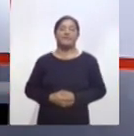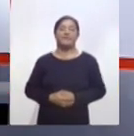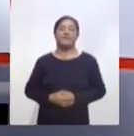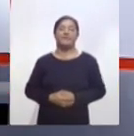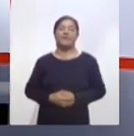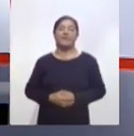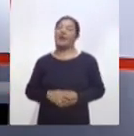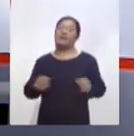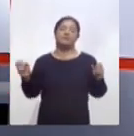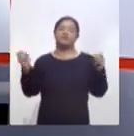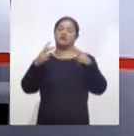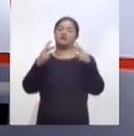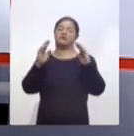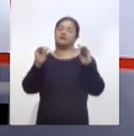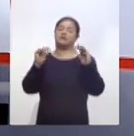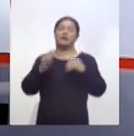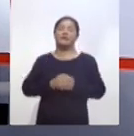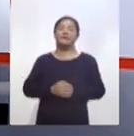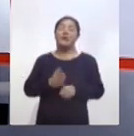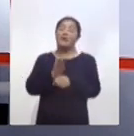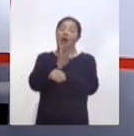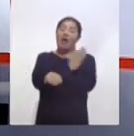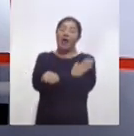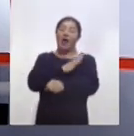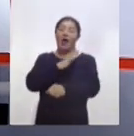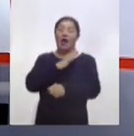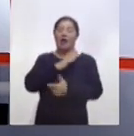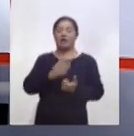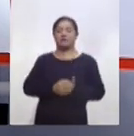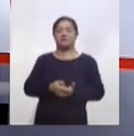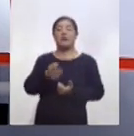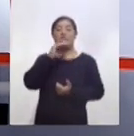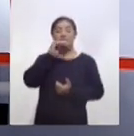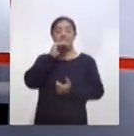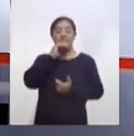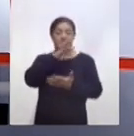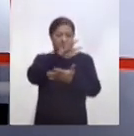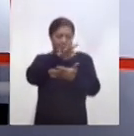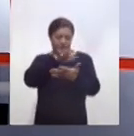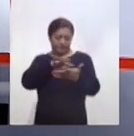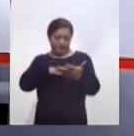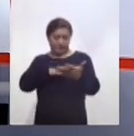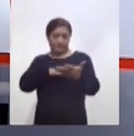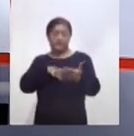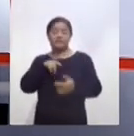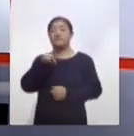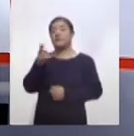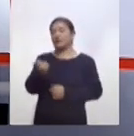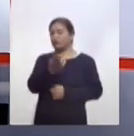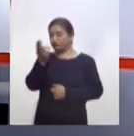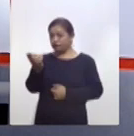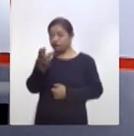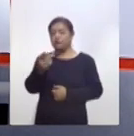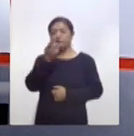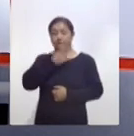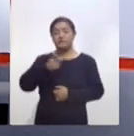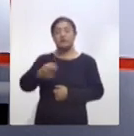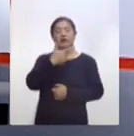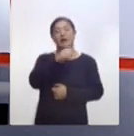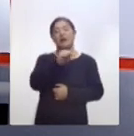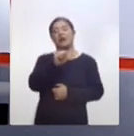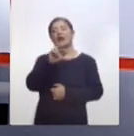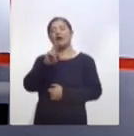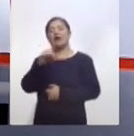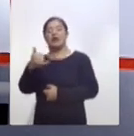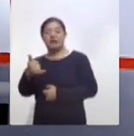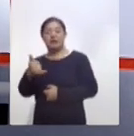Y mire, ya nos vamos, pero antes, mire, tengo varios comentarios de usted. Nos dice Gary Mendoza: